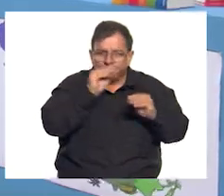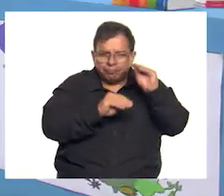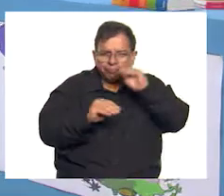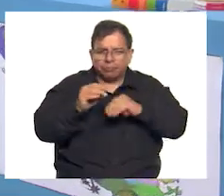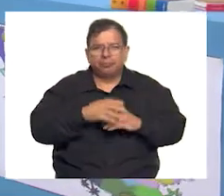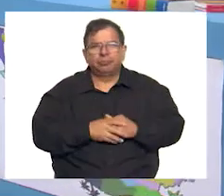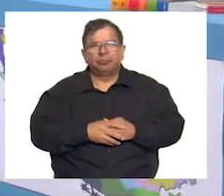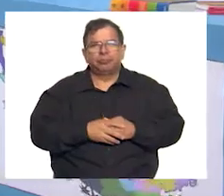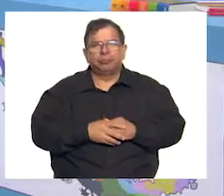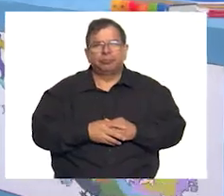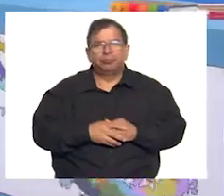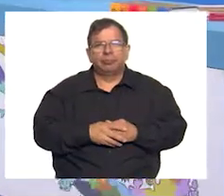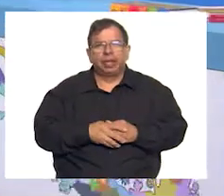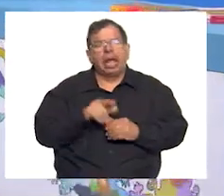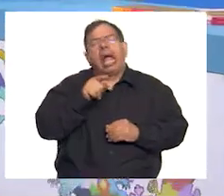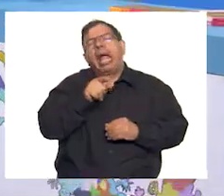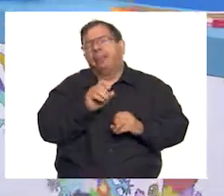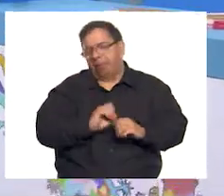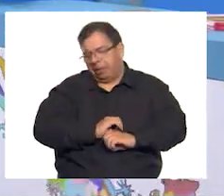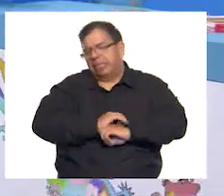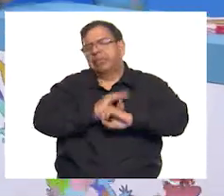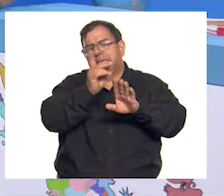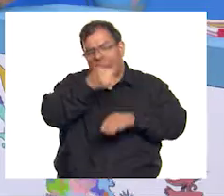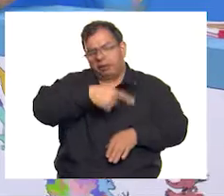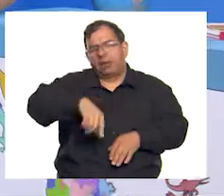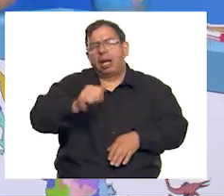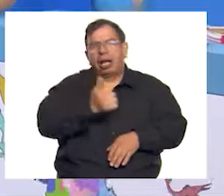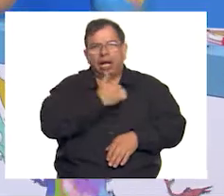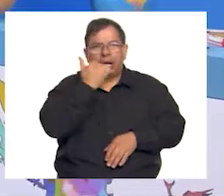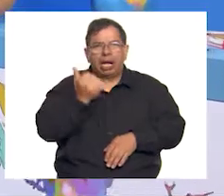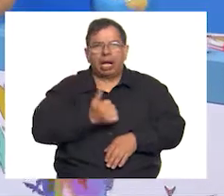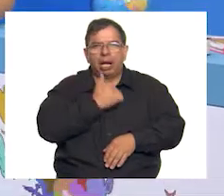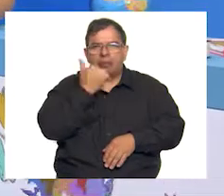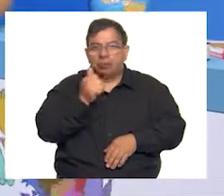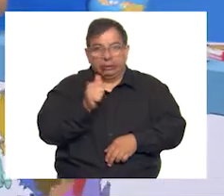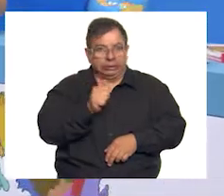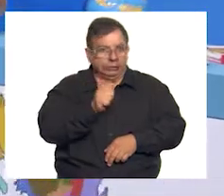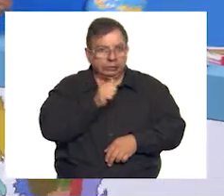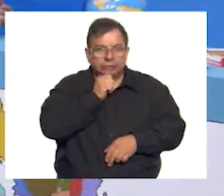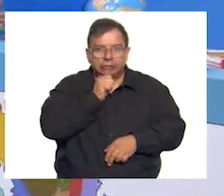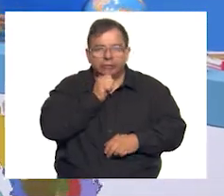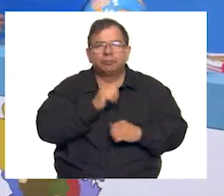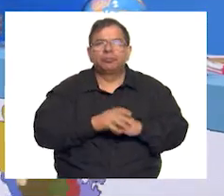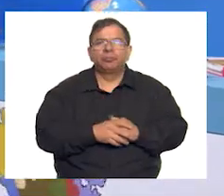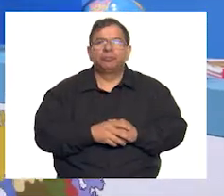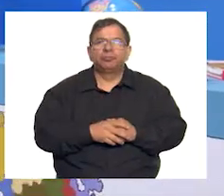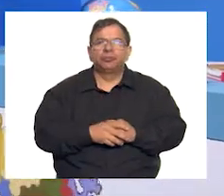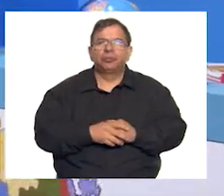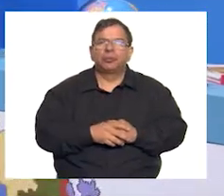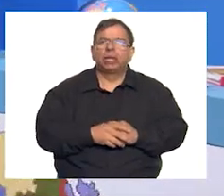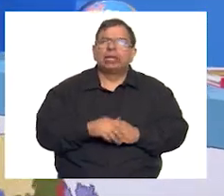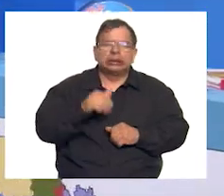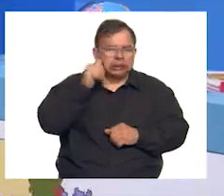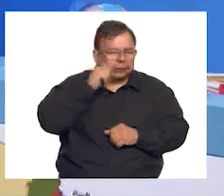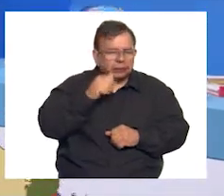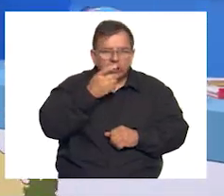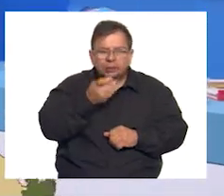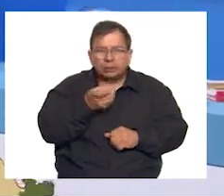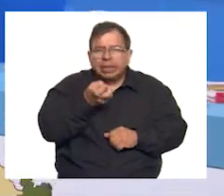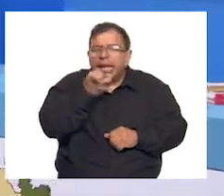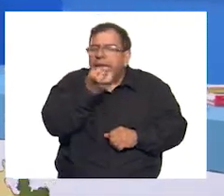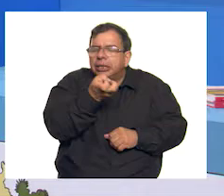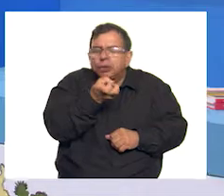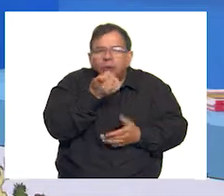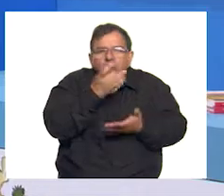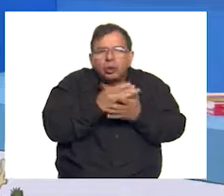María. Así quedará mucho más claro para nuestras niñas y niños que no lo han hecho. Aunque, como siempre se los decimos, esto es solo una